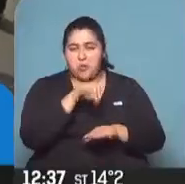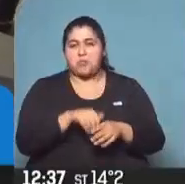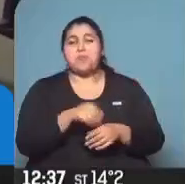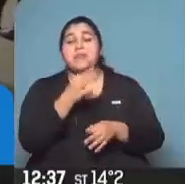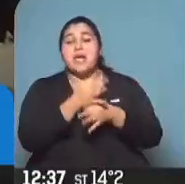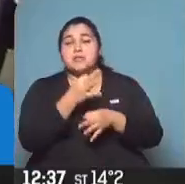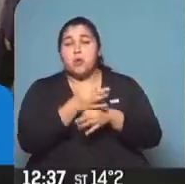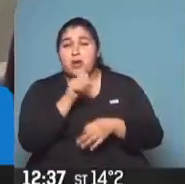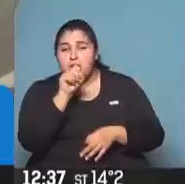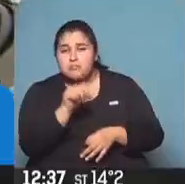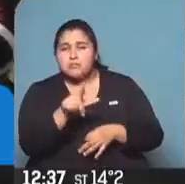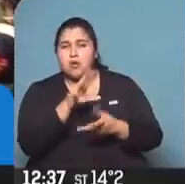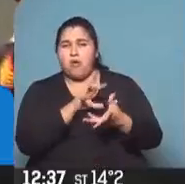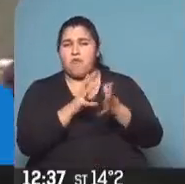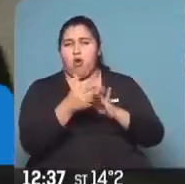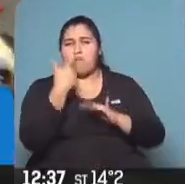1